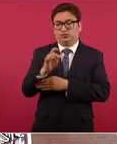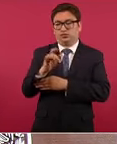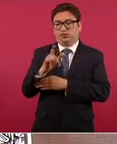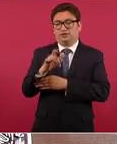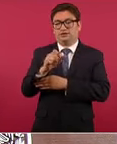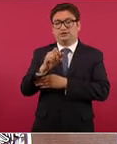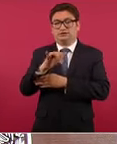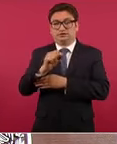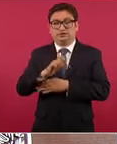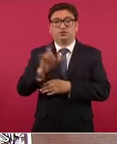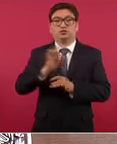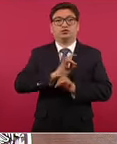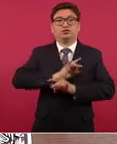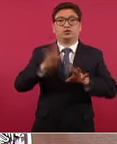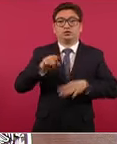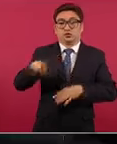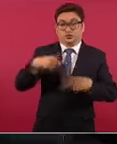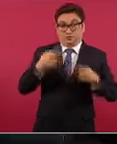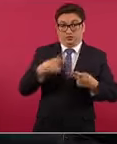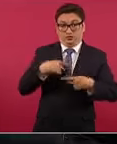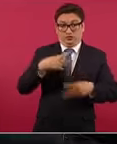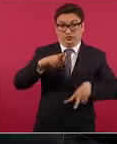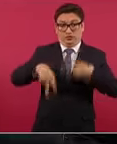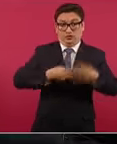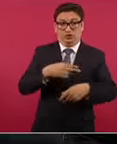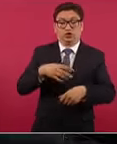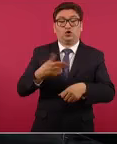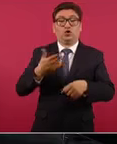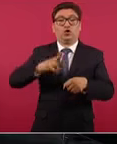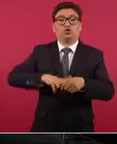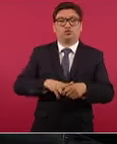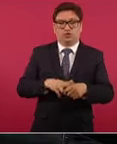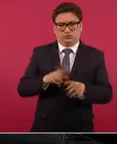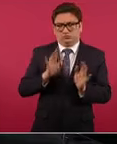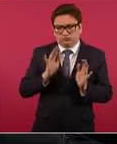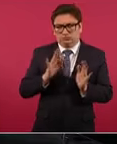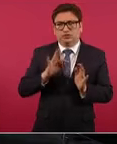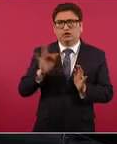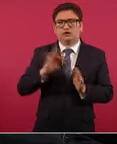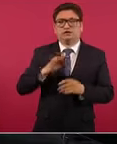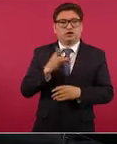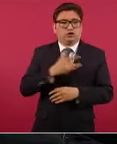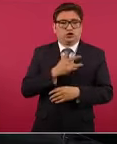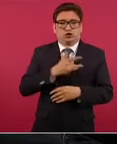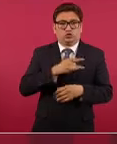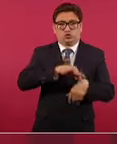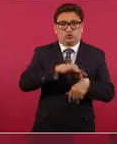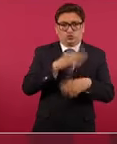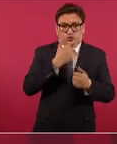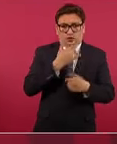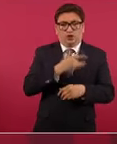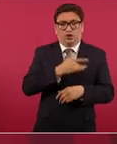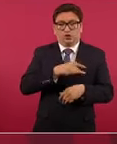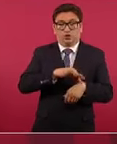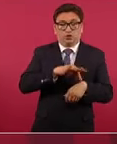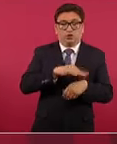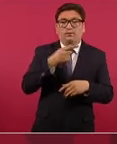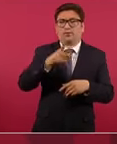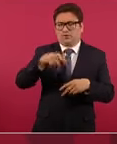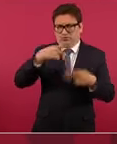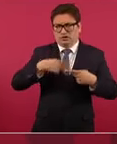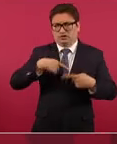es decir que una persona que acude a un hospital que no necesariamente tiene cardiólogo pero sí tiene a un personal capacitado